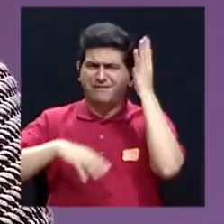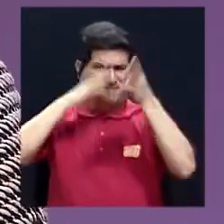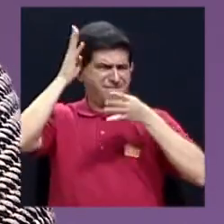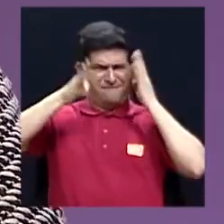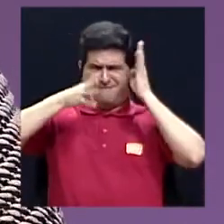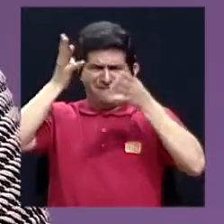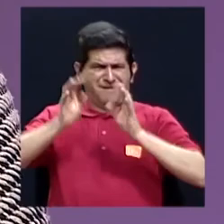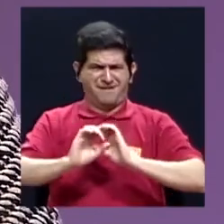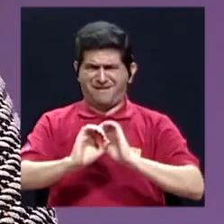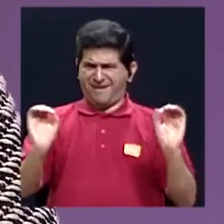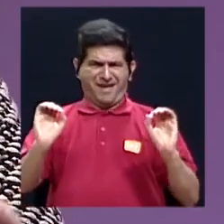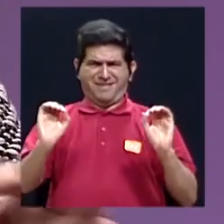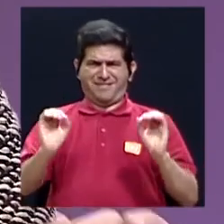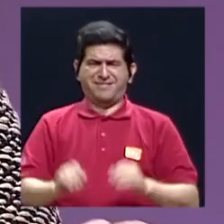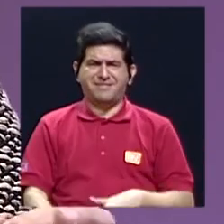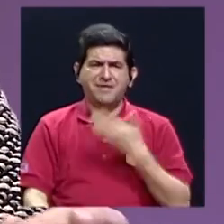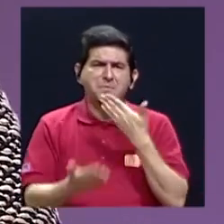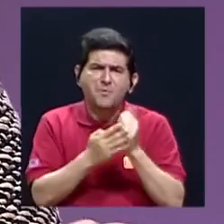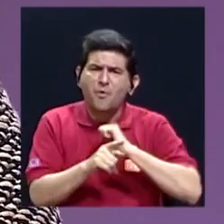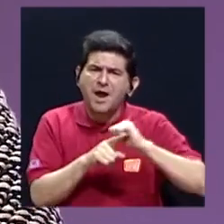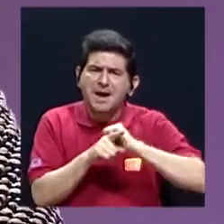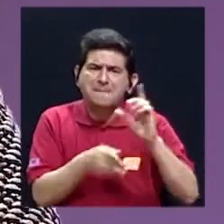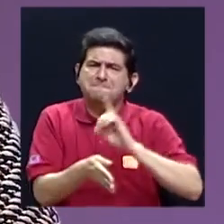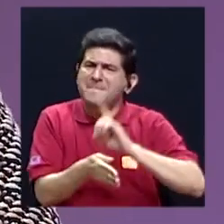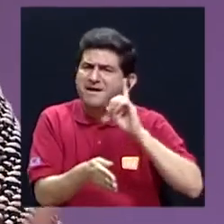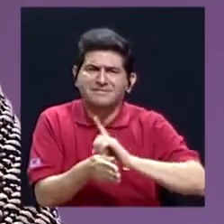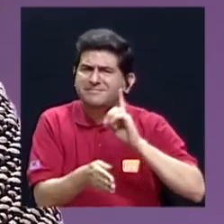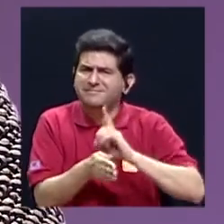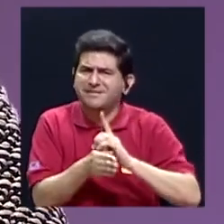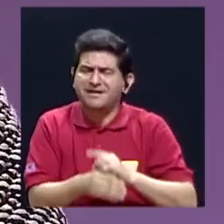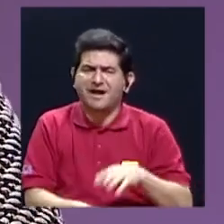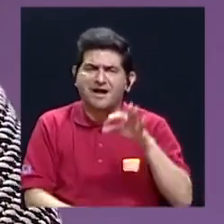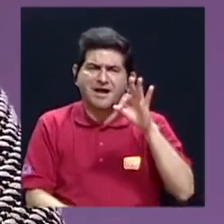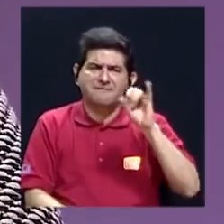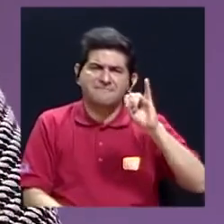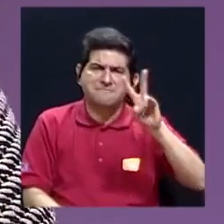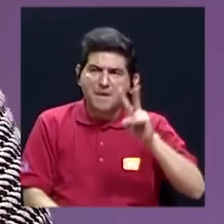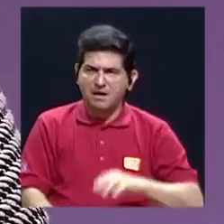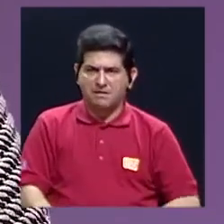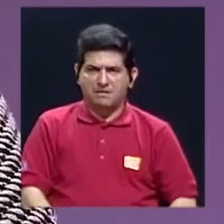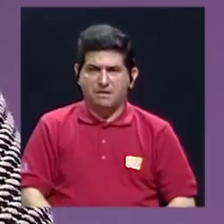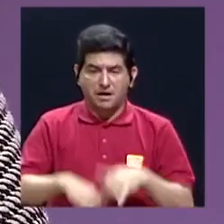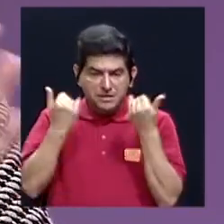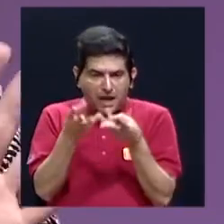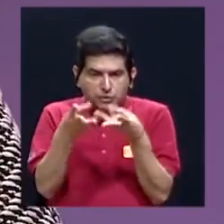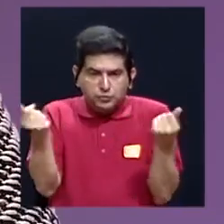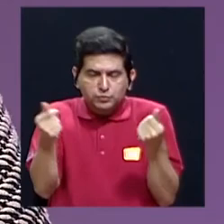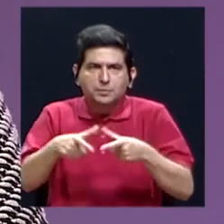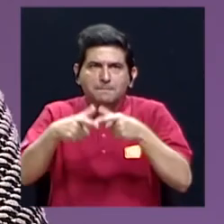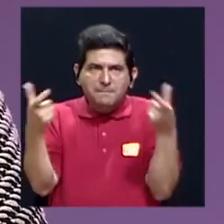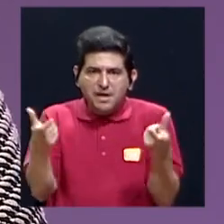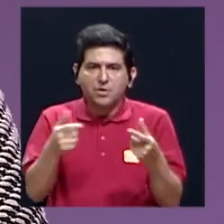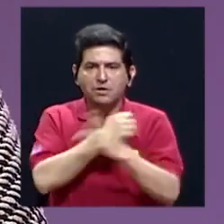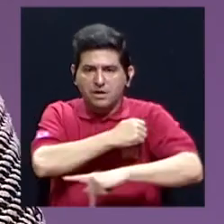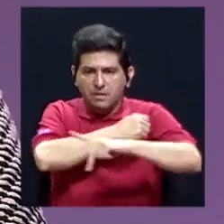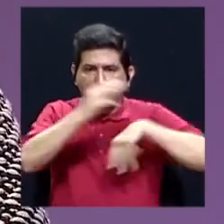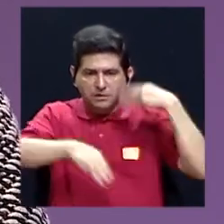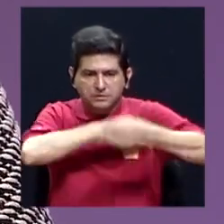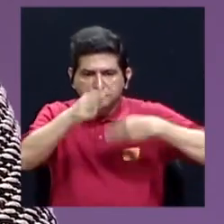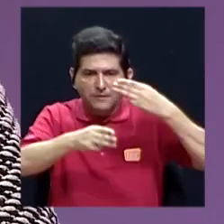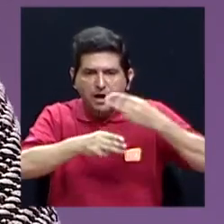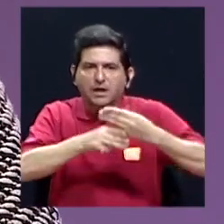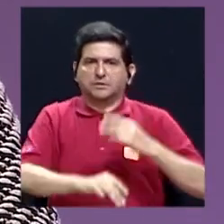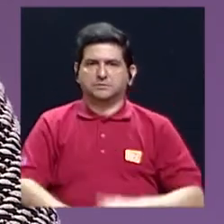inventar cuáles son las buenas prácticas médicas en la FIB. Es algo que está resuelto en la mayoría de los países del